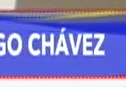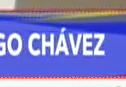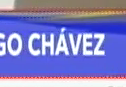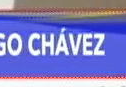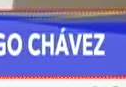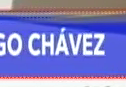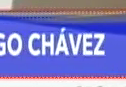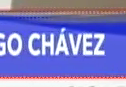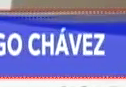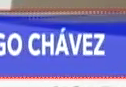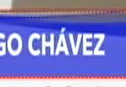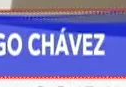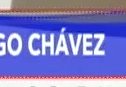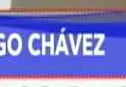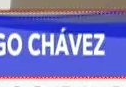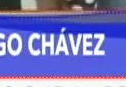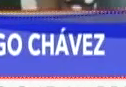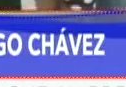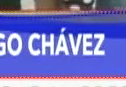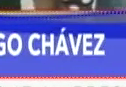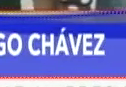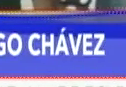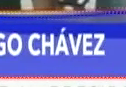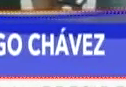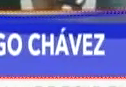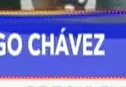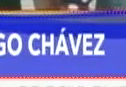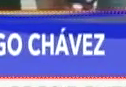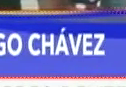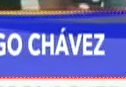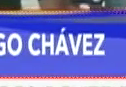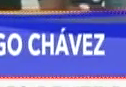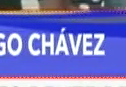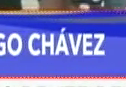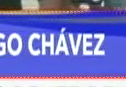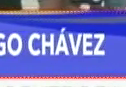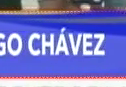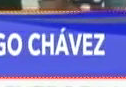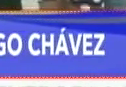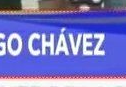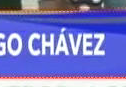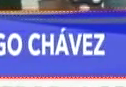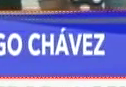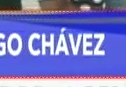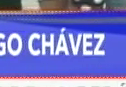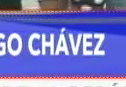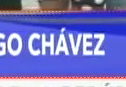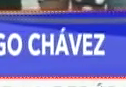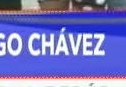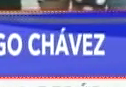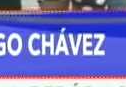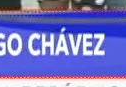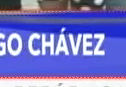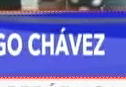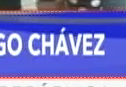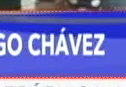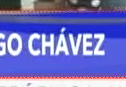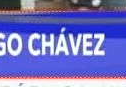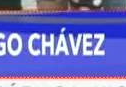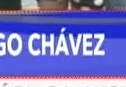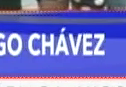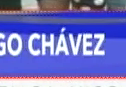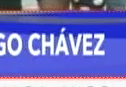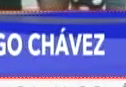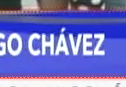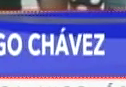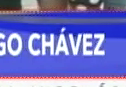todas las maestras los maestros todos fueron escogidos por la comunidad en asamblea ciudadanos siguiendo las instrucciones que usted nos ha